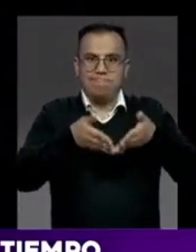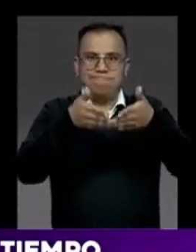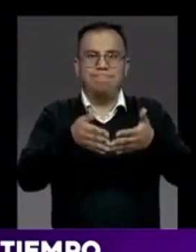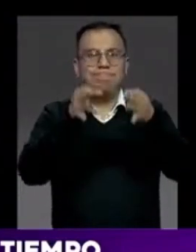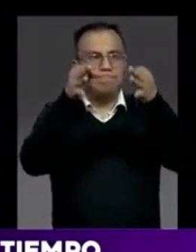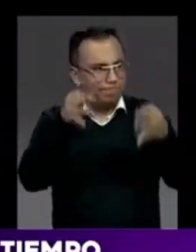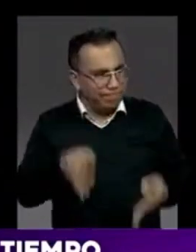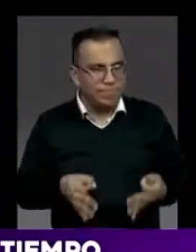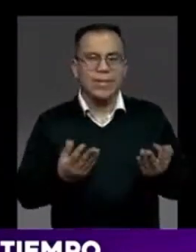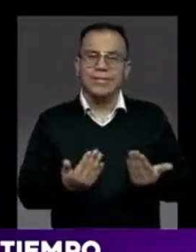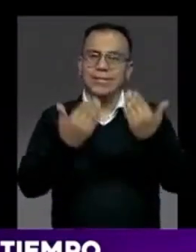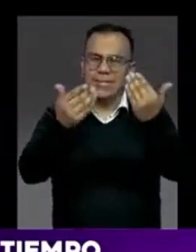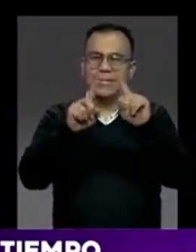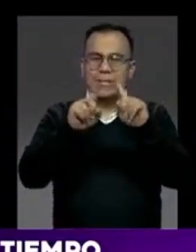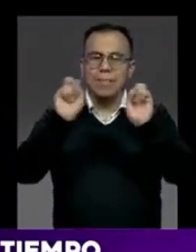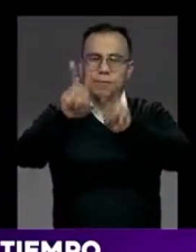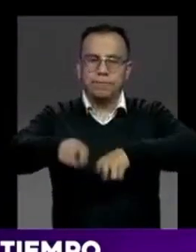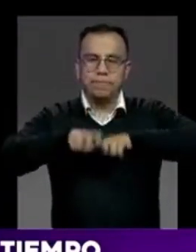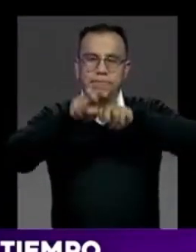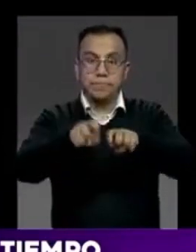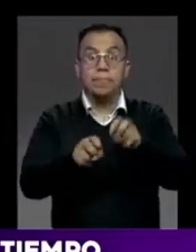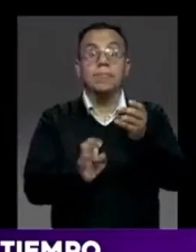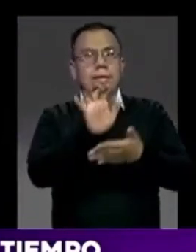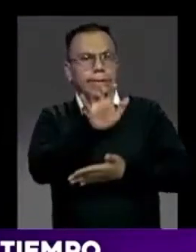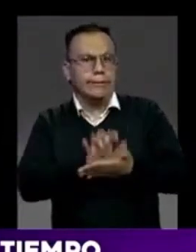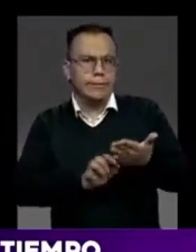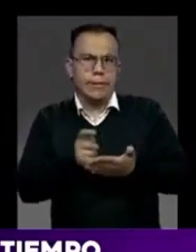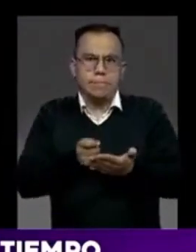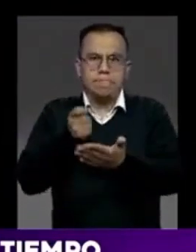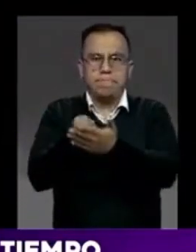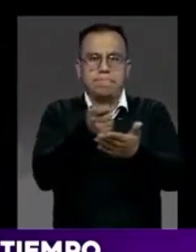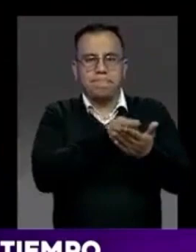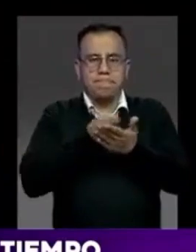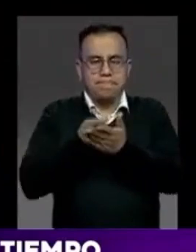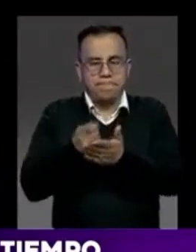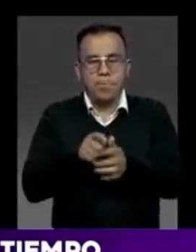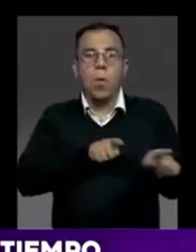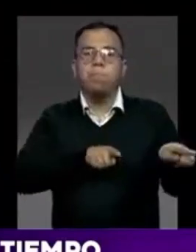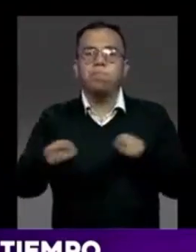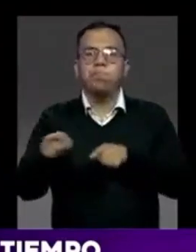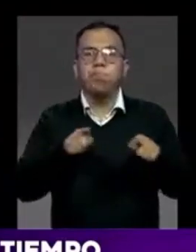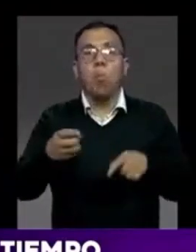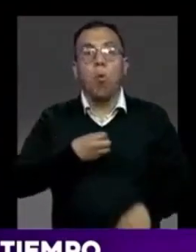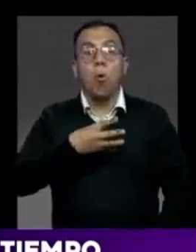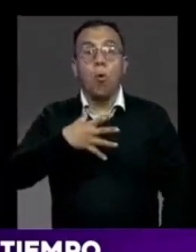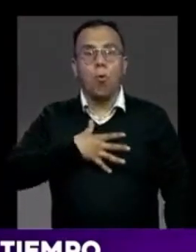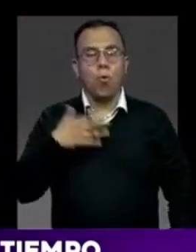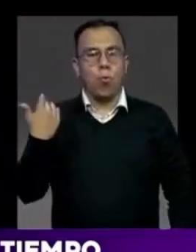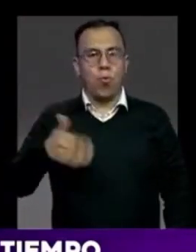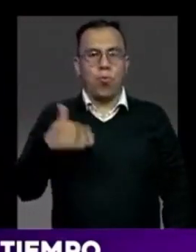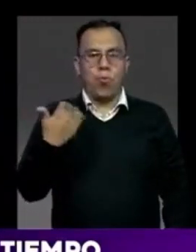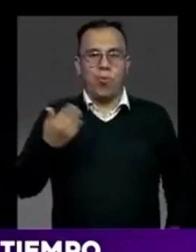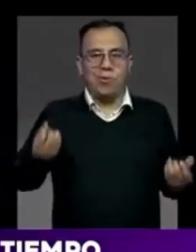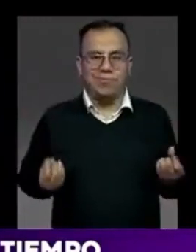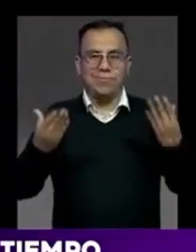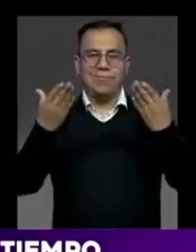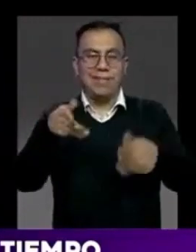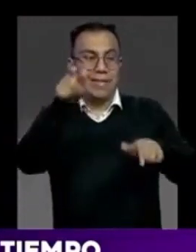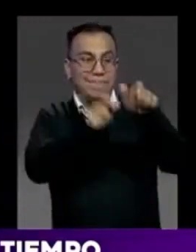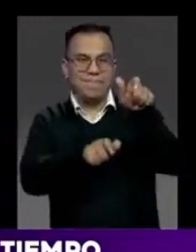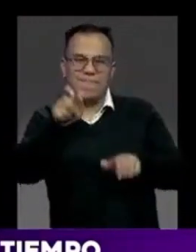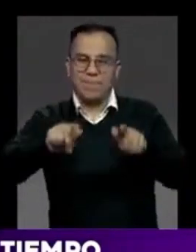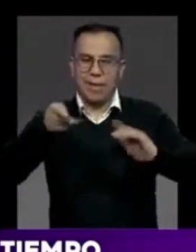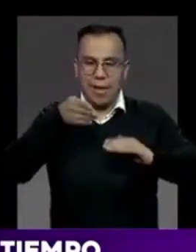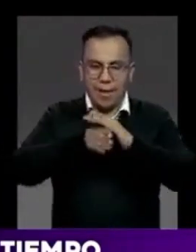eficiente con los insumos agrícolas la reducción de los costos para esos insumos agrícolas la oportunidad que tenemos que brindarle a nuestra gente acceso a